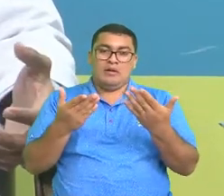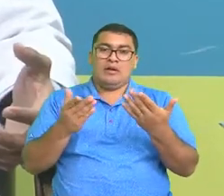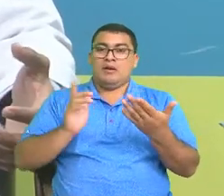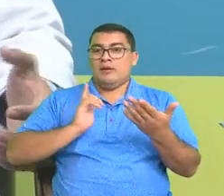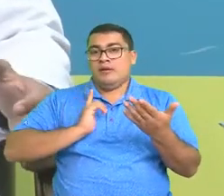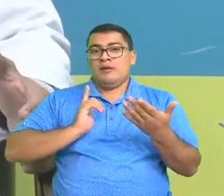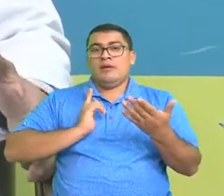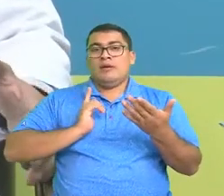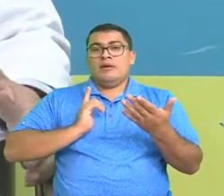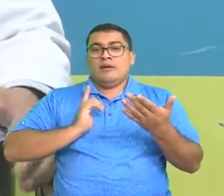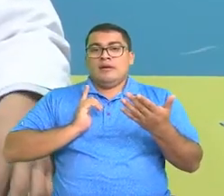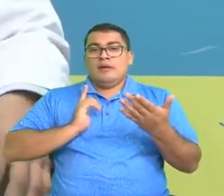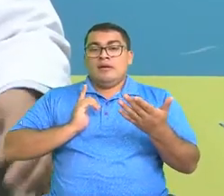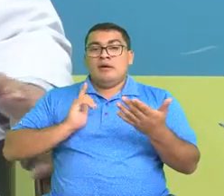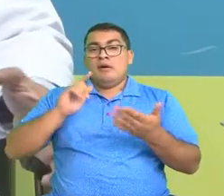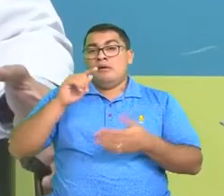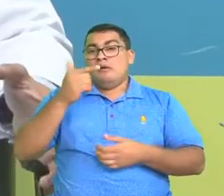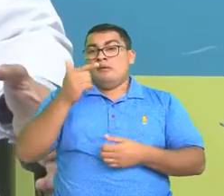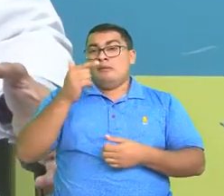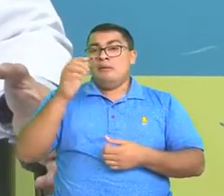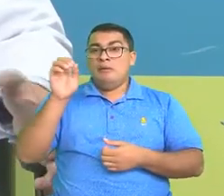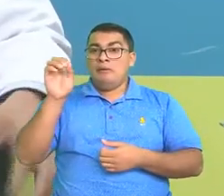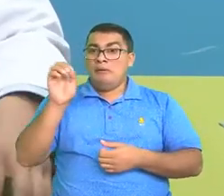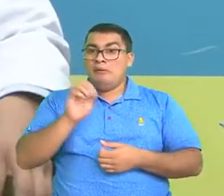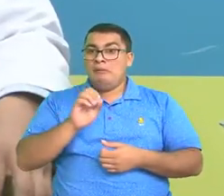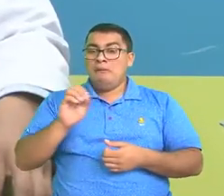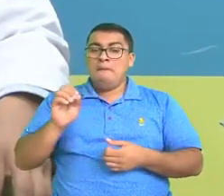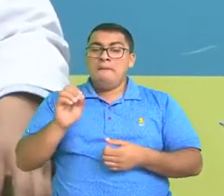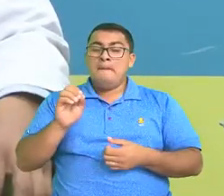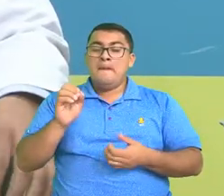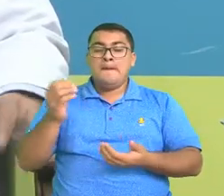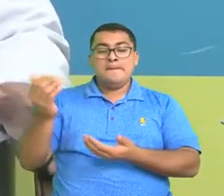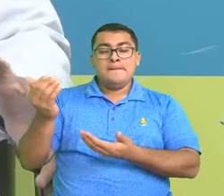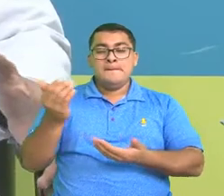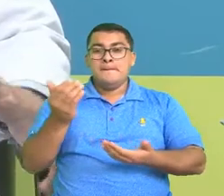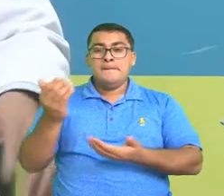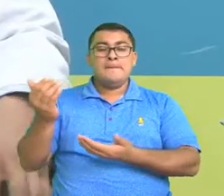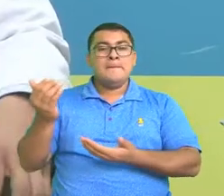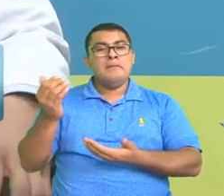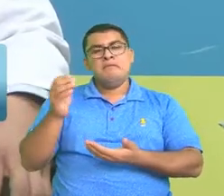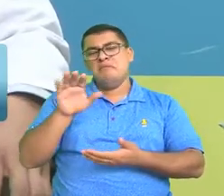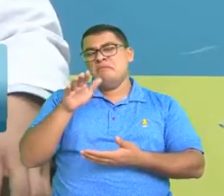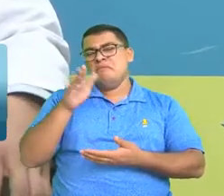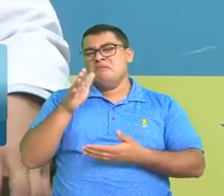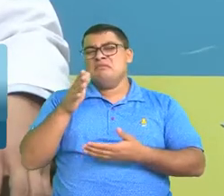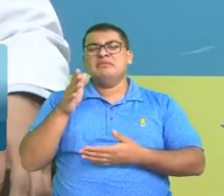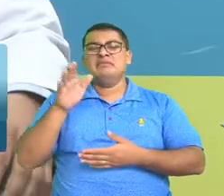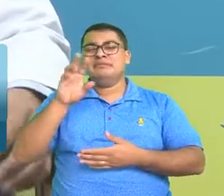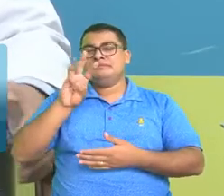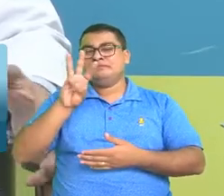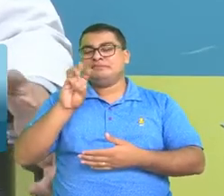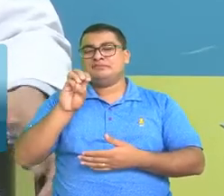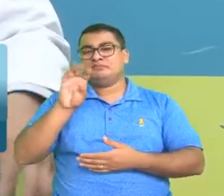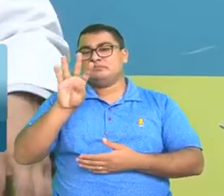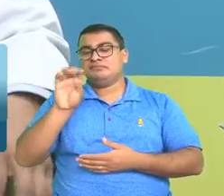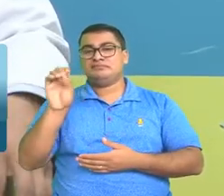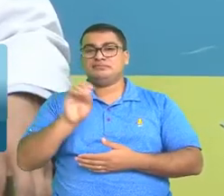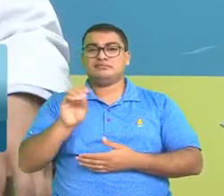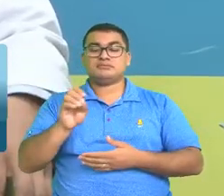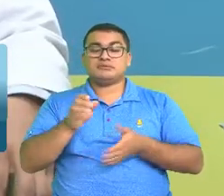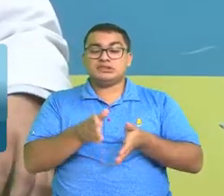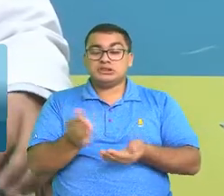una actividad de un 70% cuando se trata de recién nacidos a término, y un tal vez 30 o 40% cuando nacen